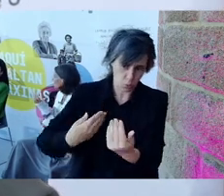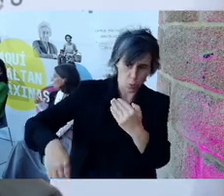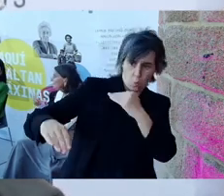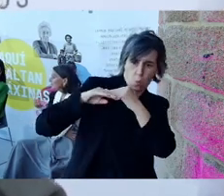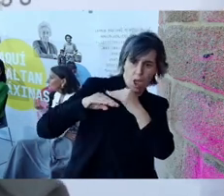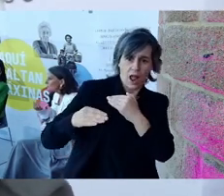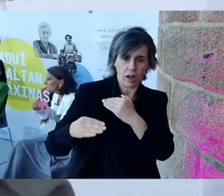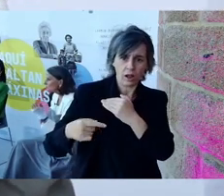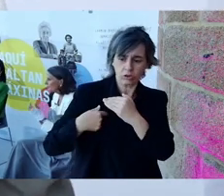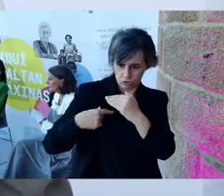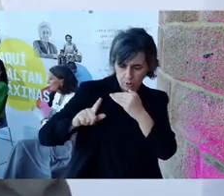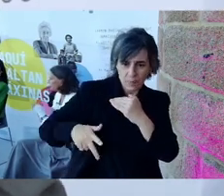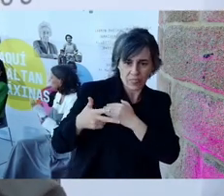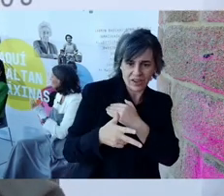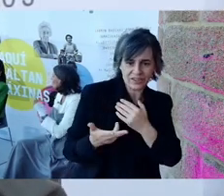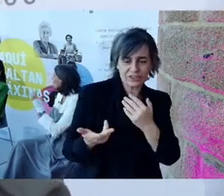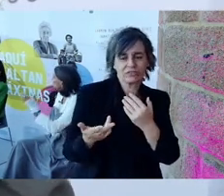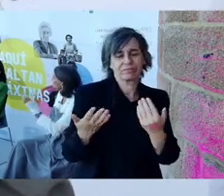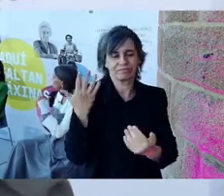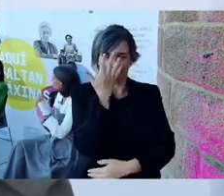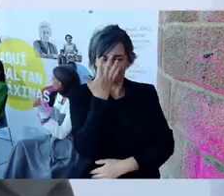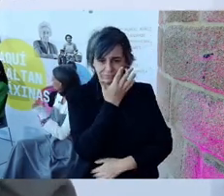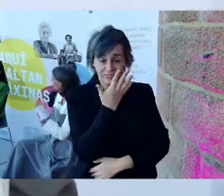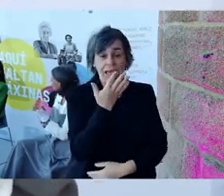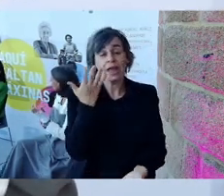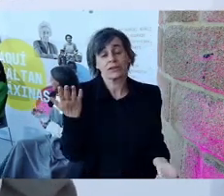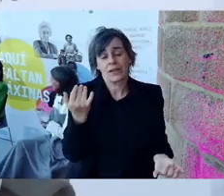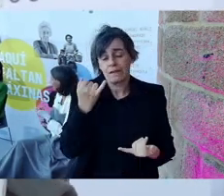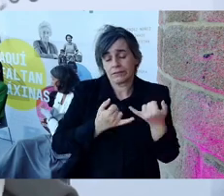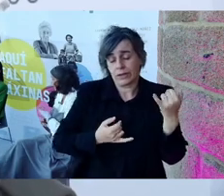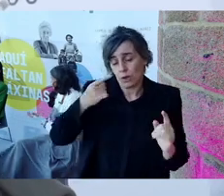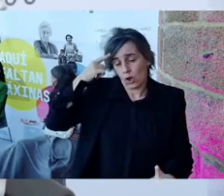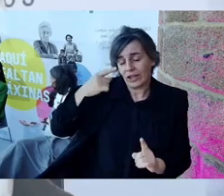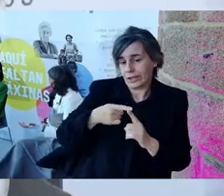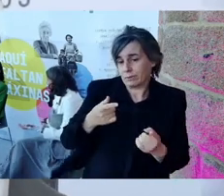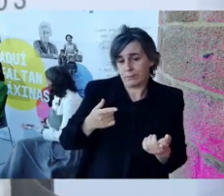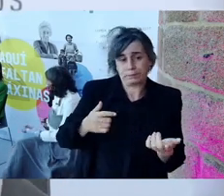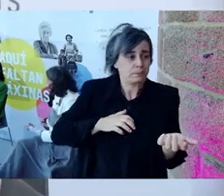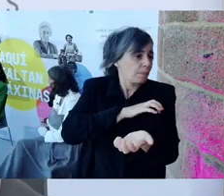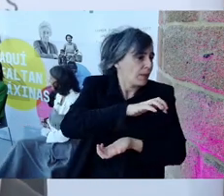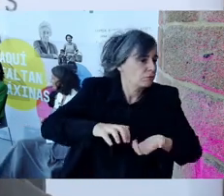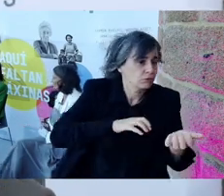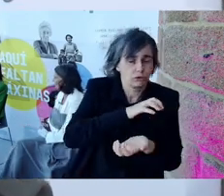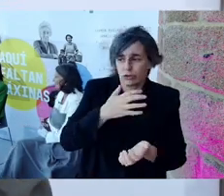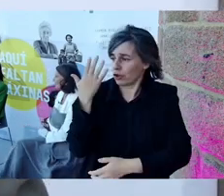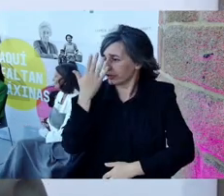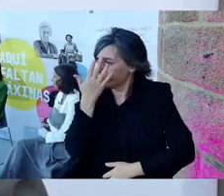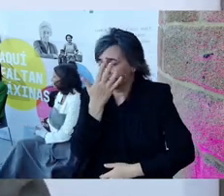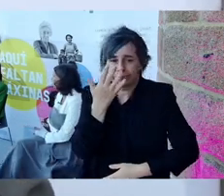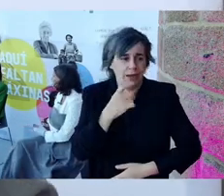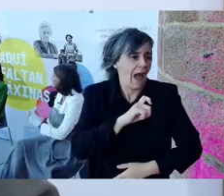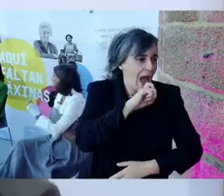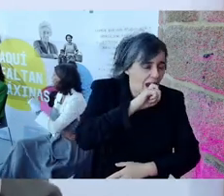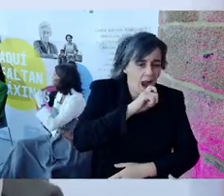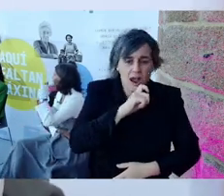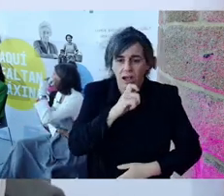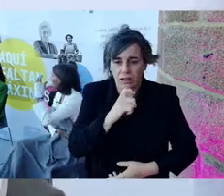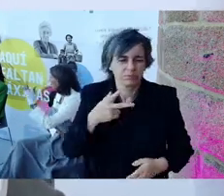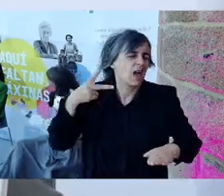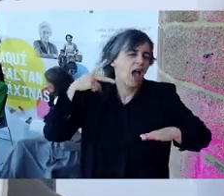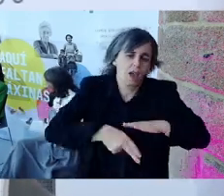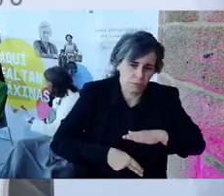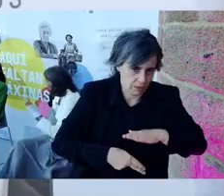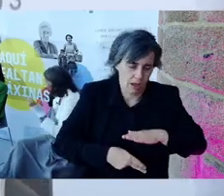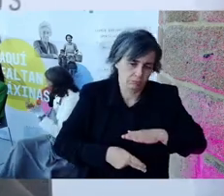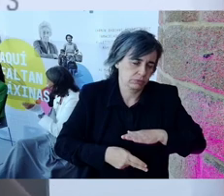la época, él era su par, no era. Entonces, para evitar un conflicto de celos puramente, de envidias,